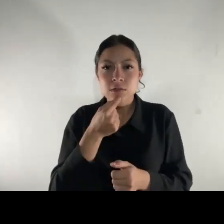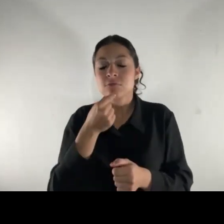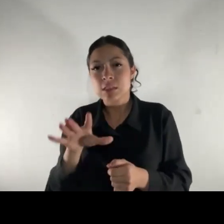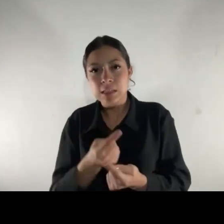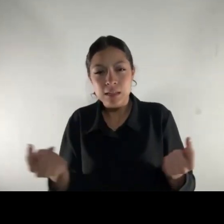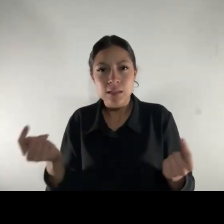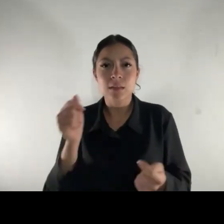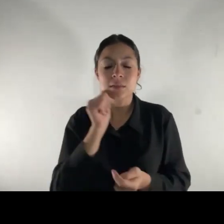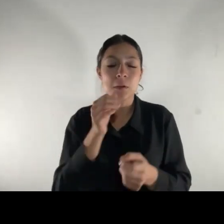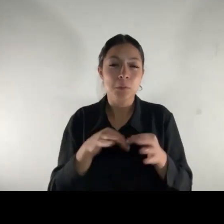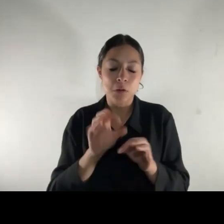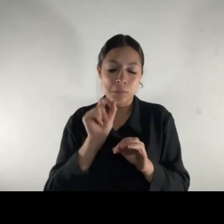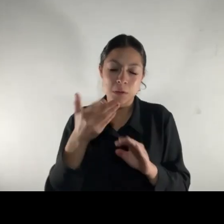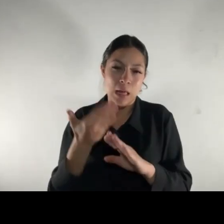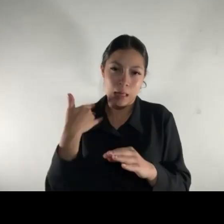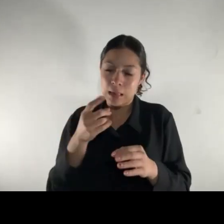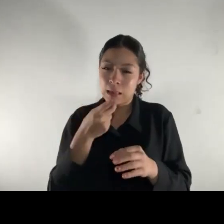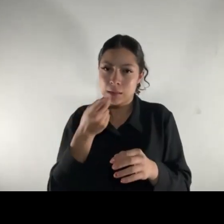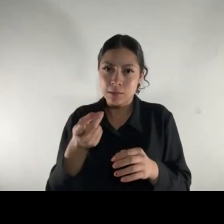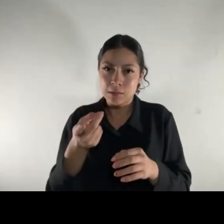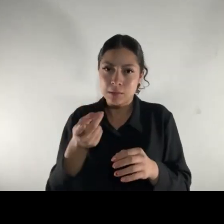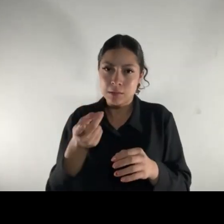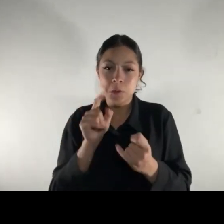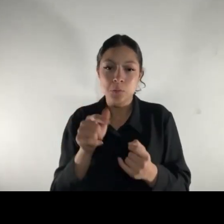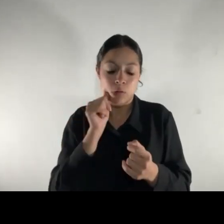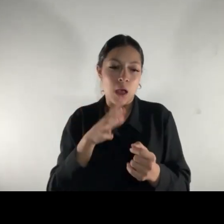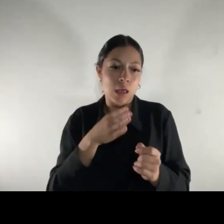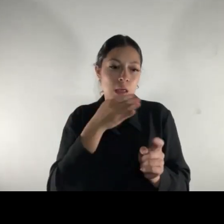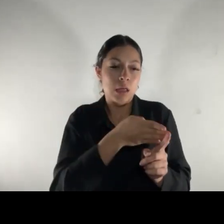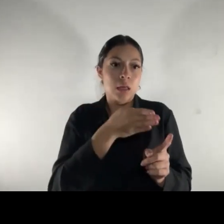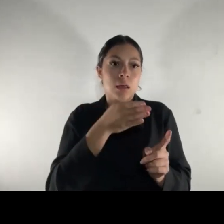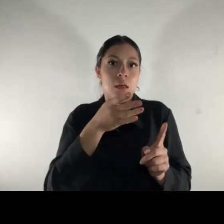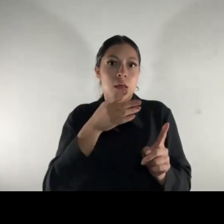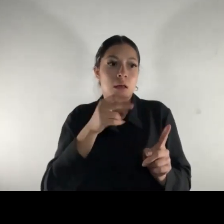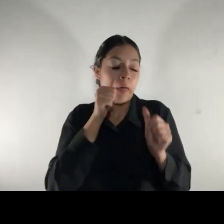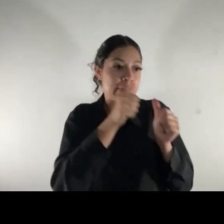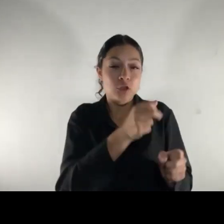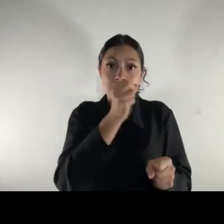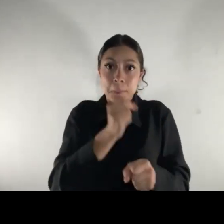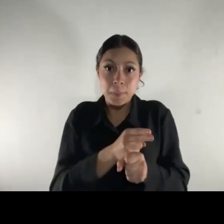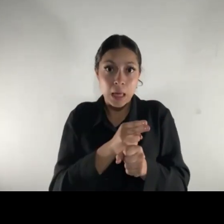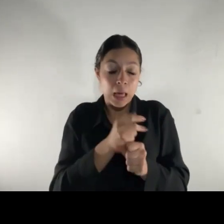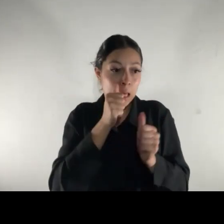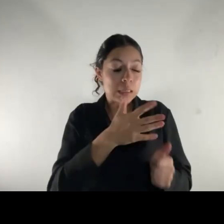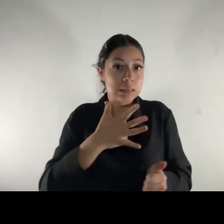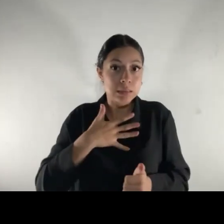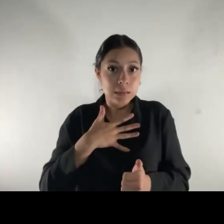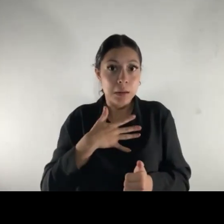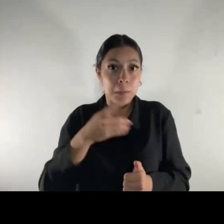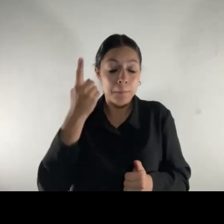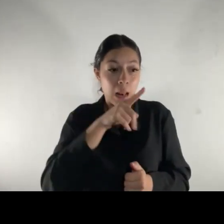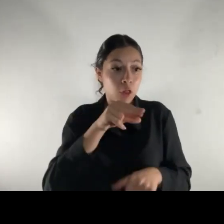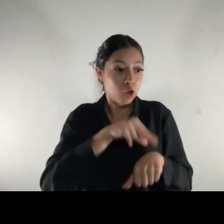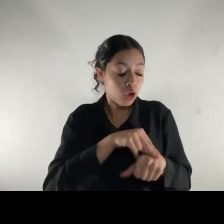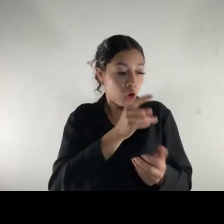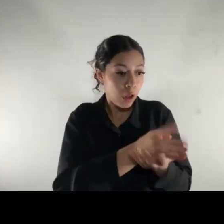esta detección oportuna que tanto puede ser por la parte médica, pero también por terapeutas, por